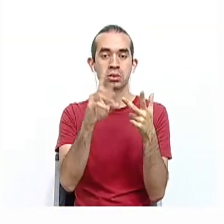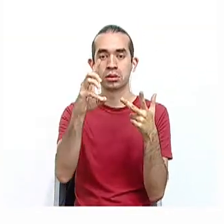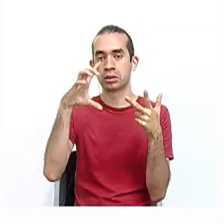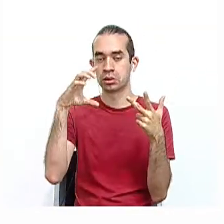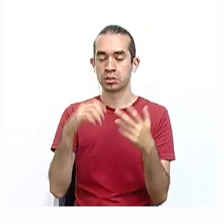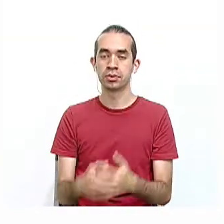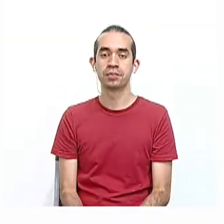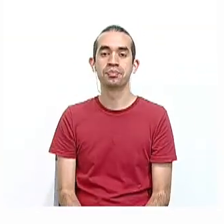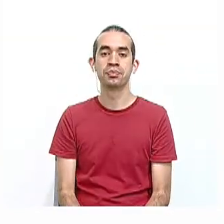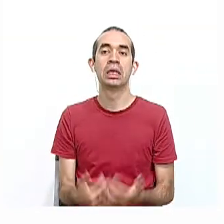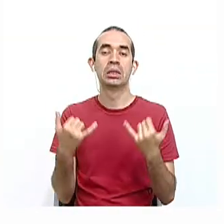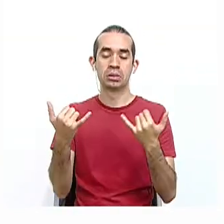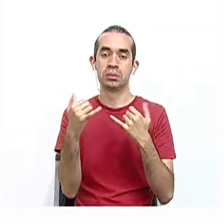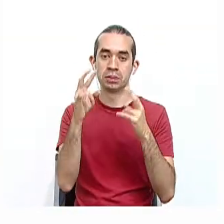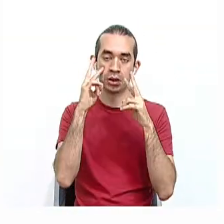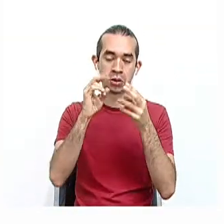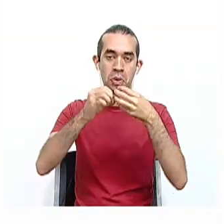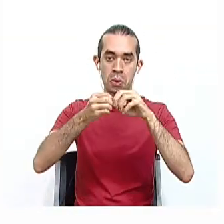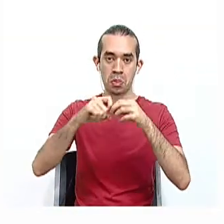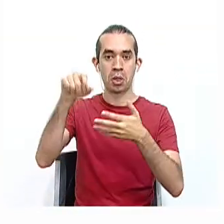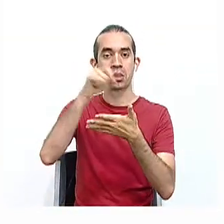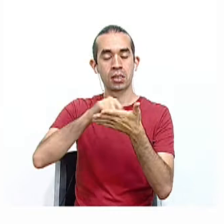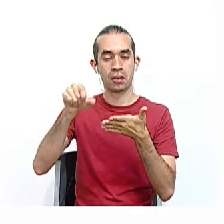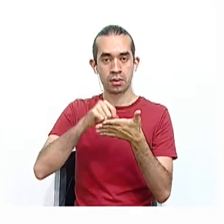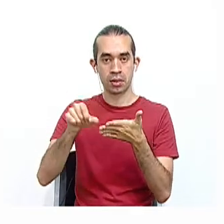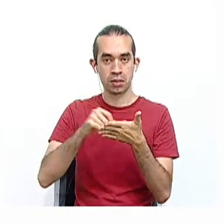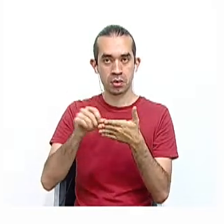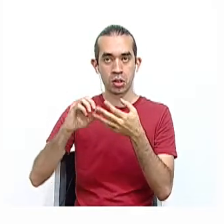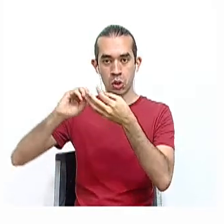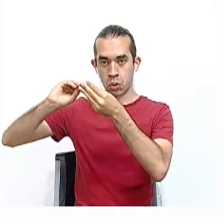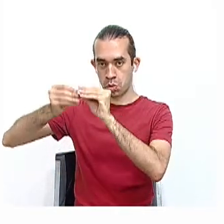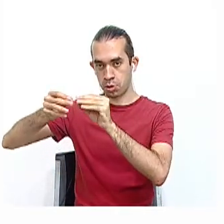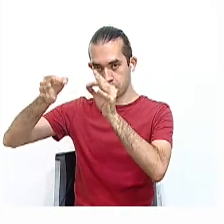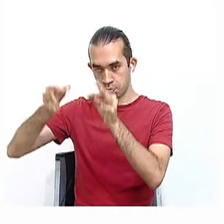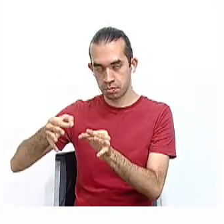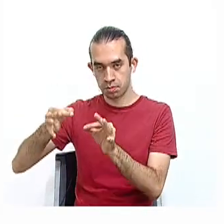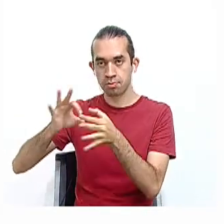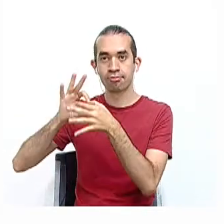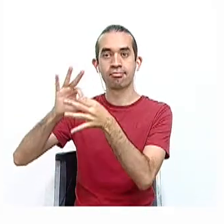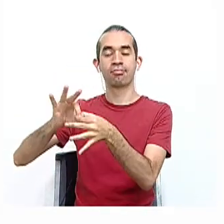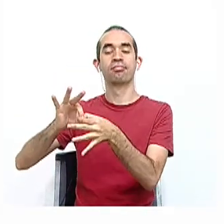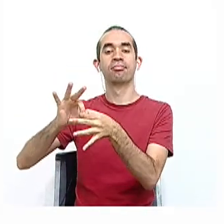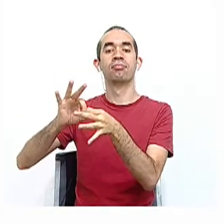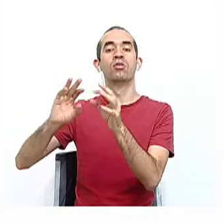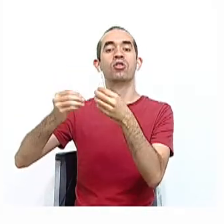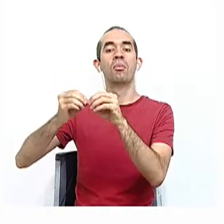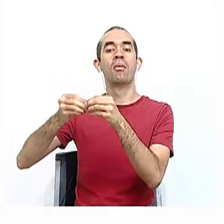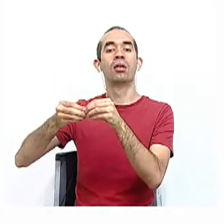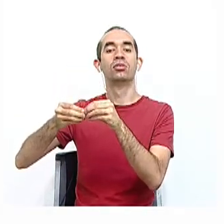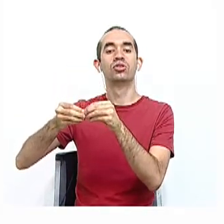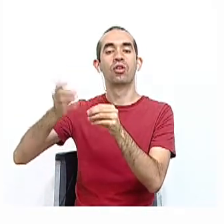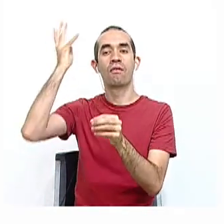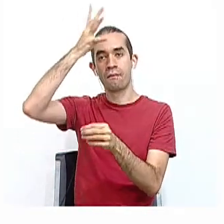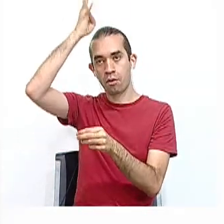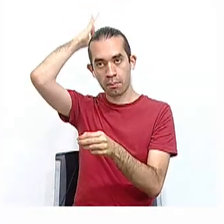Actualmente encontraremos los números escritos con cifras a través de los números romanos